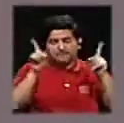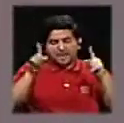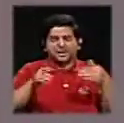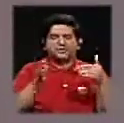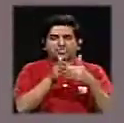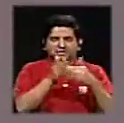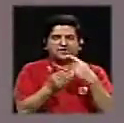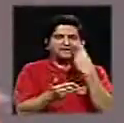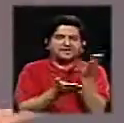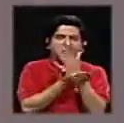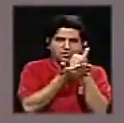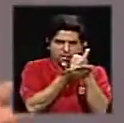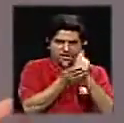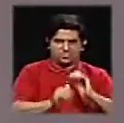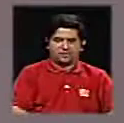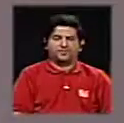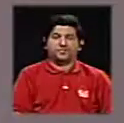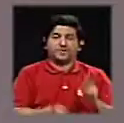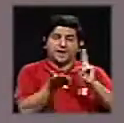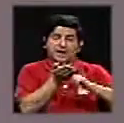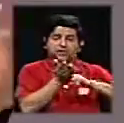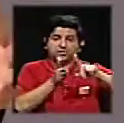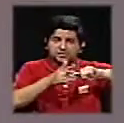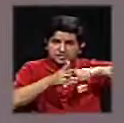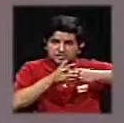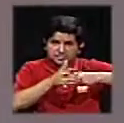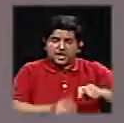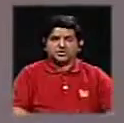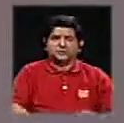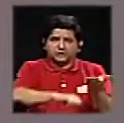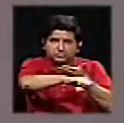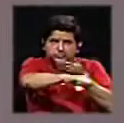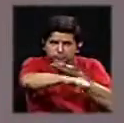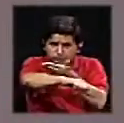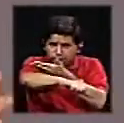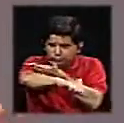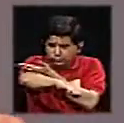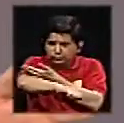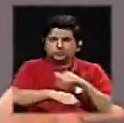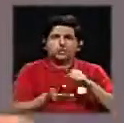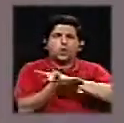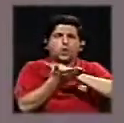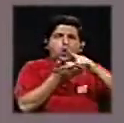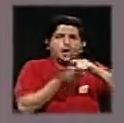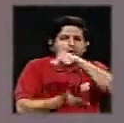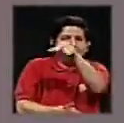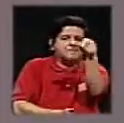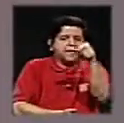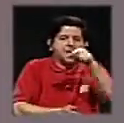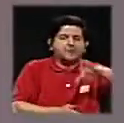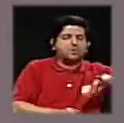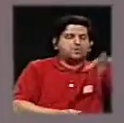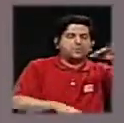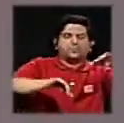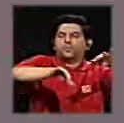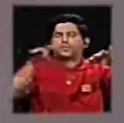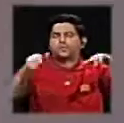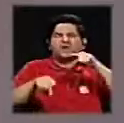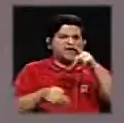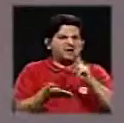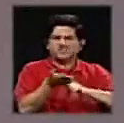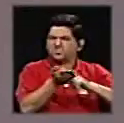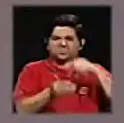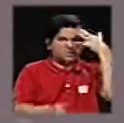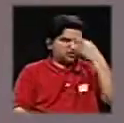a insistir en algo. Por ejemplo, el contrato de conservación vial es chapear, por ejemplo, o limpiar el cauce eventualmente, aunque creo que en este contrato eso no